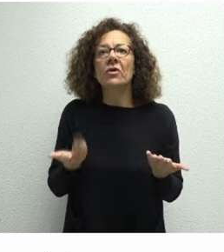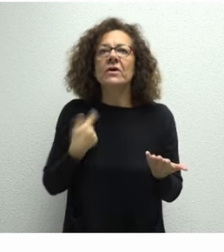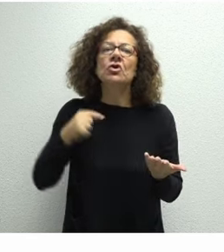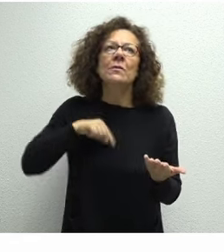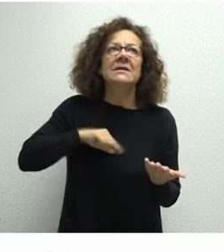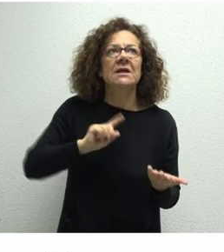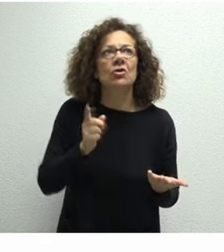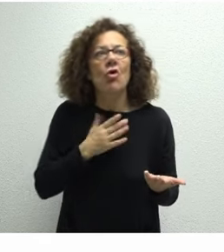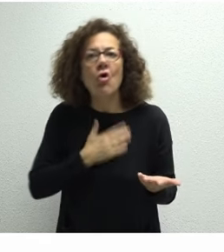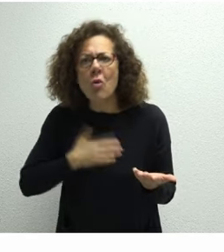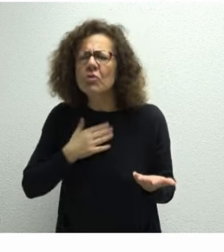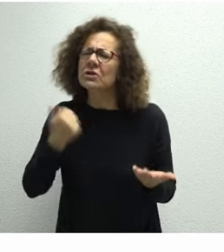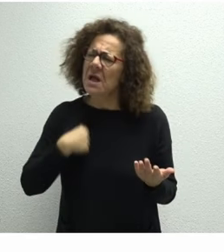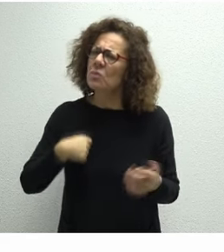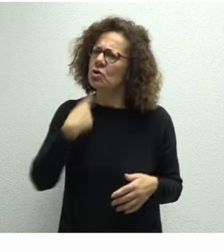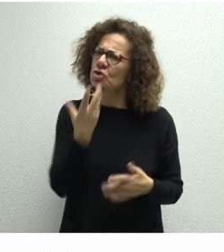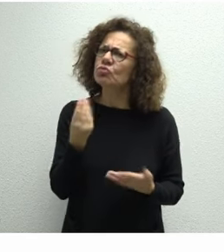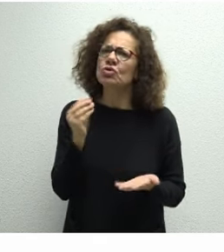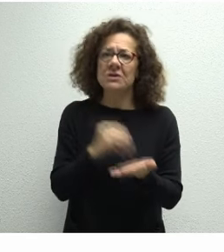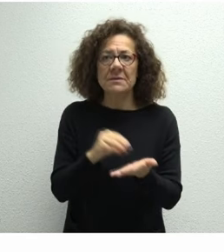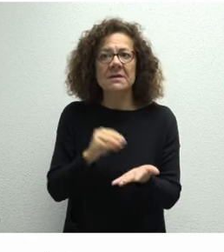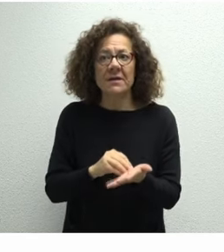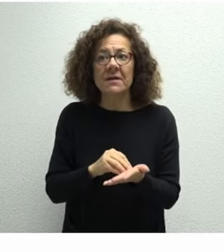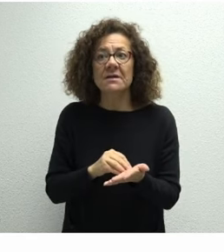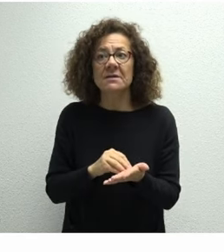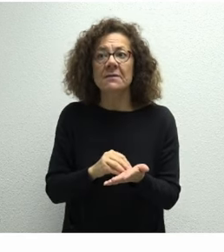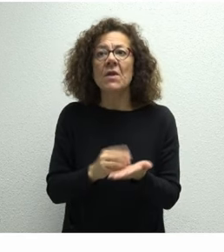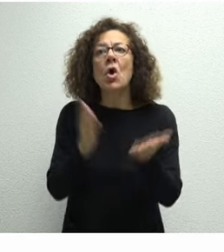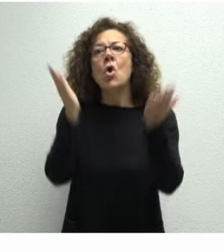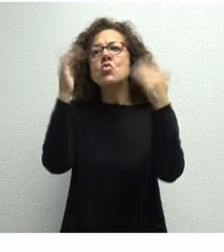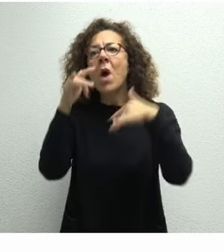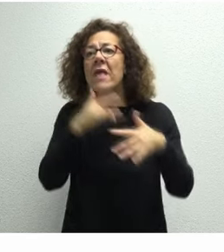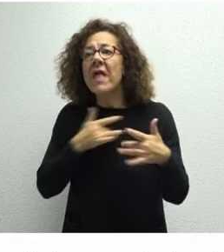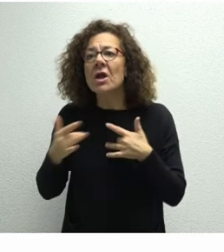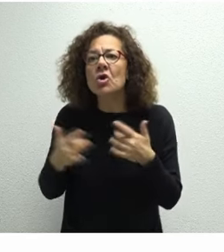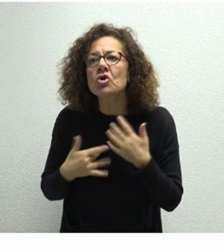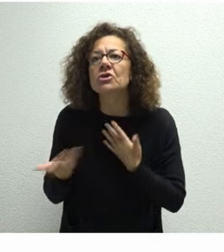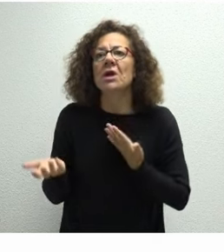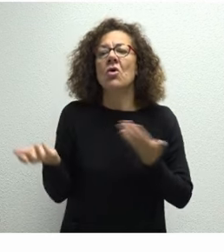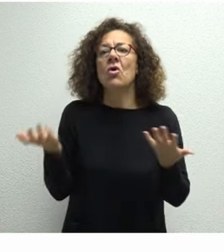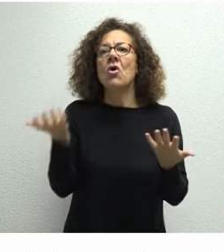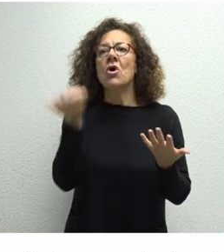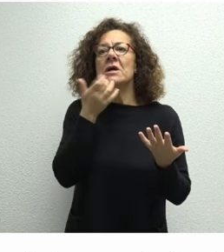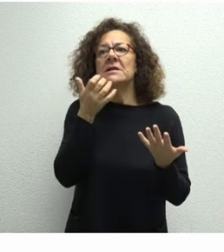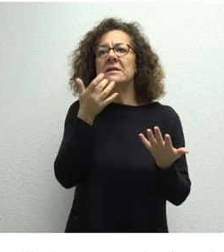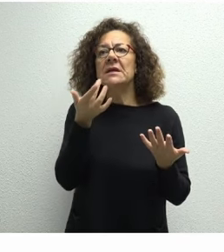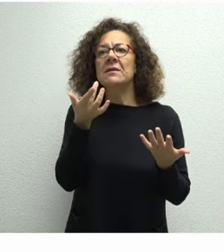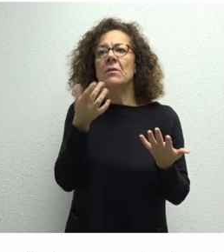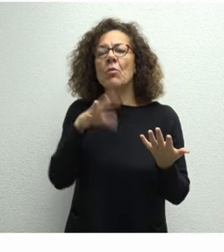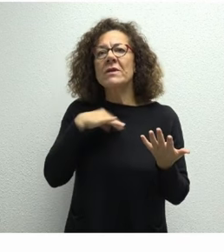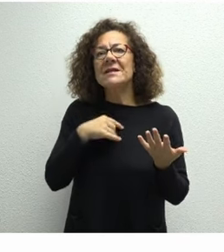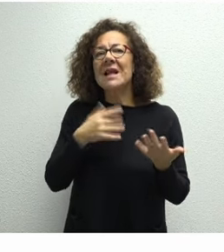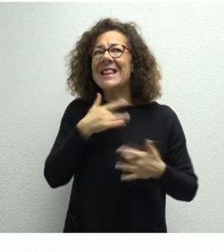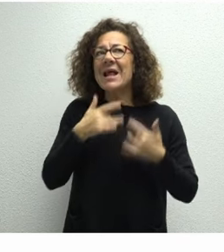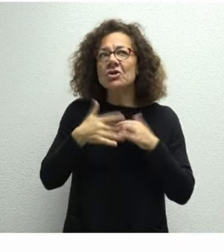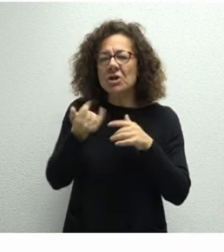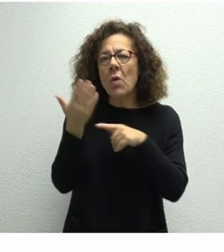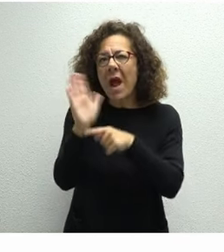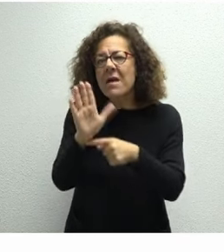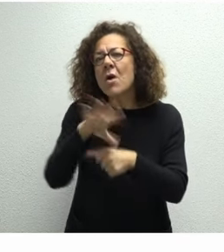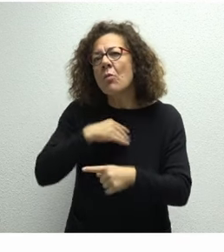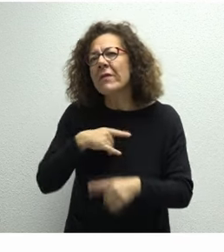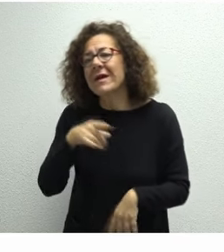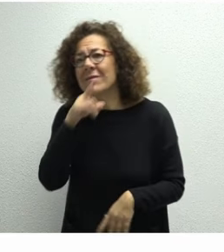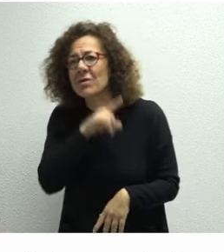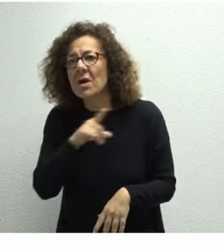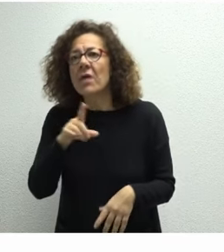cómodo o lo hemos dicho muchísimas veces no no hay diagnóstico o cuando es cuando existe puede ser equivocado no muchas veces una